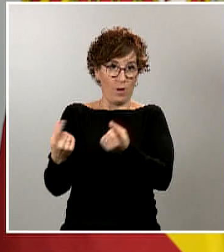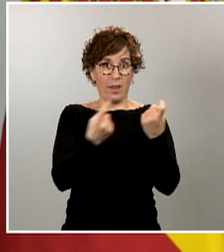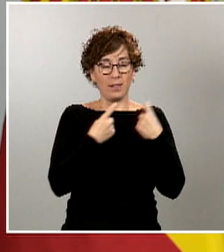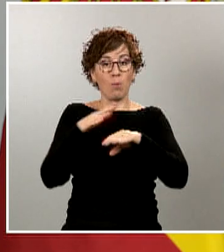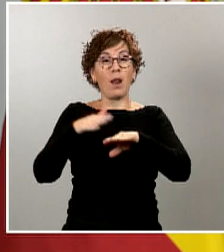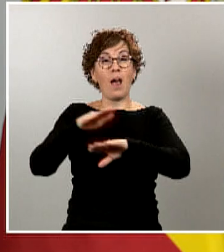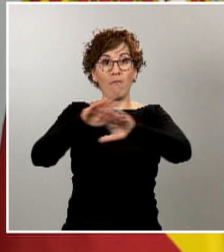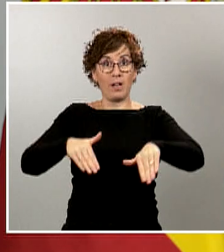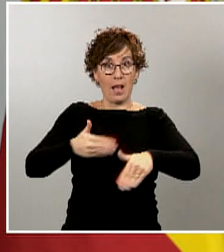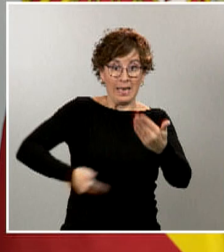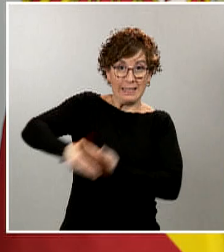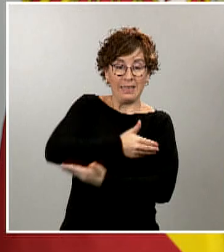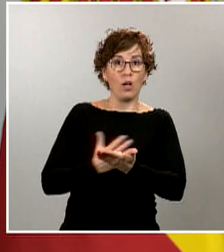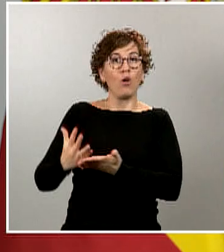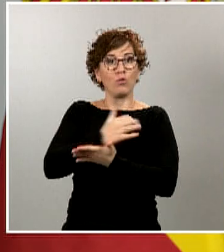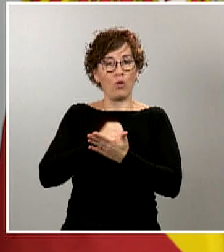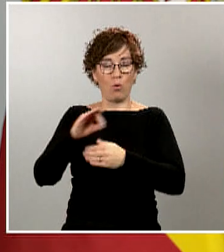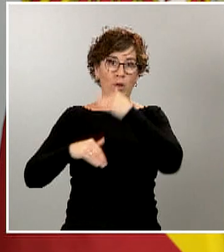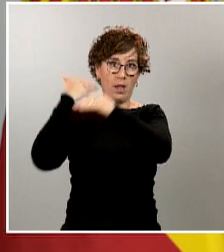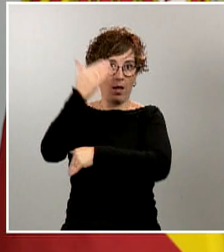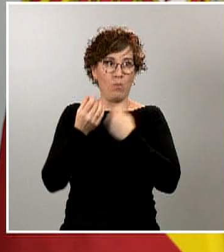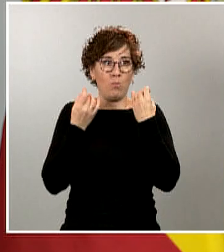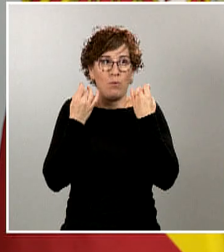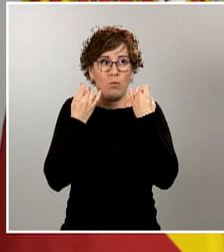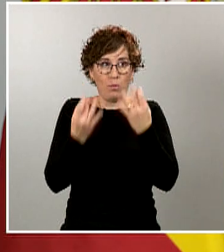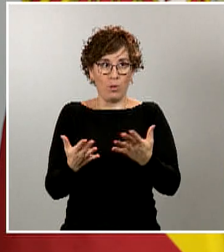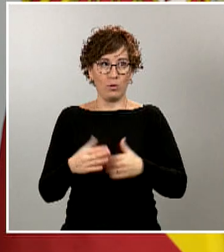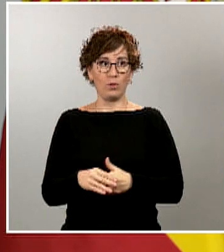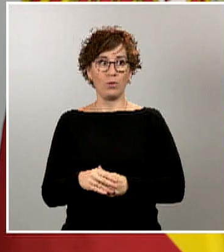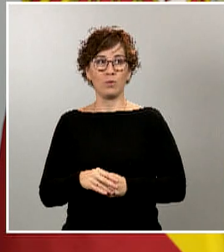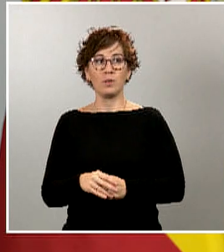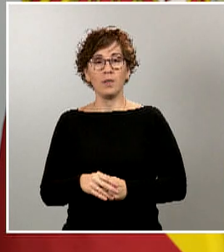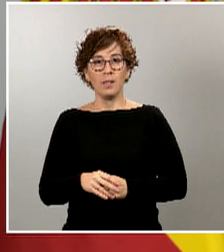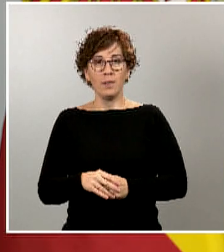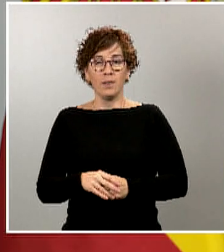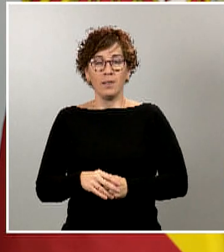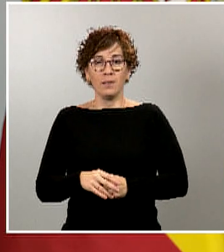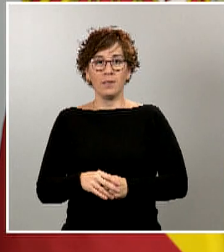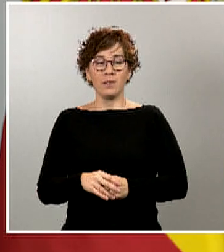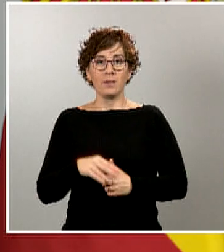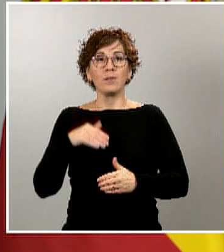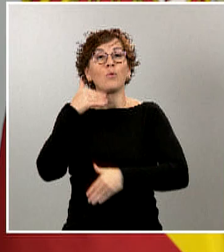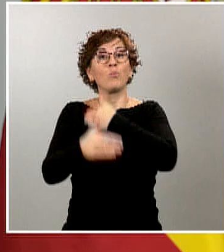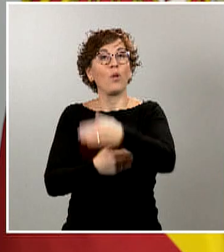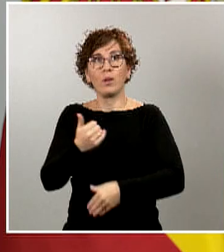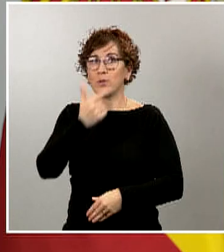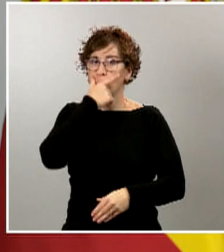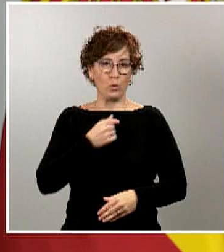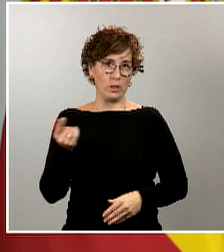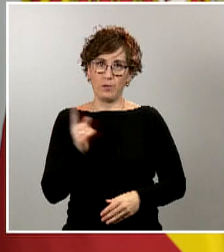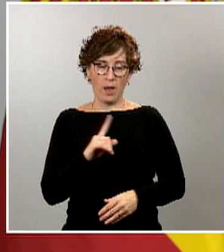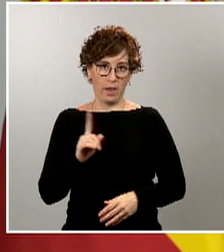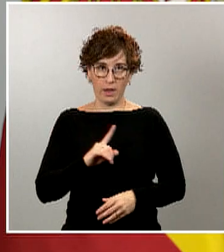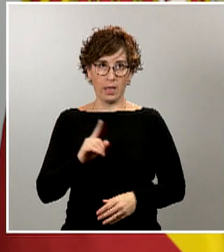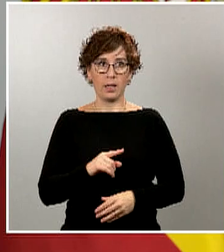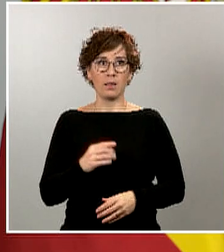podamos salir lo antes posible en un proceso que no será fácil, que exigirá la responsabilidad de todos, que entre